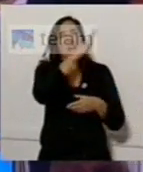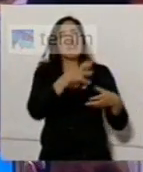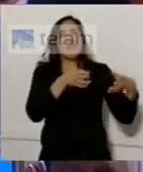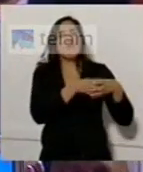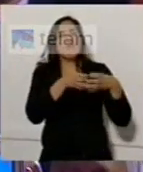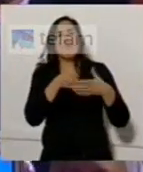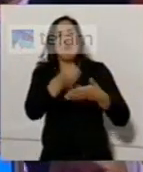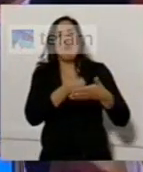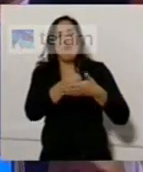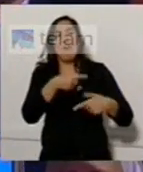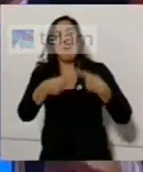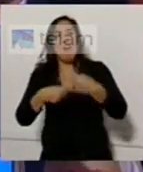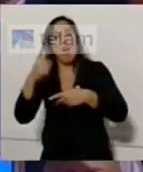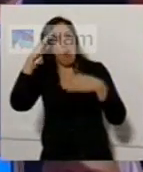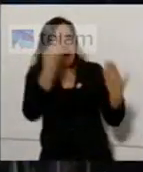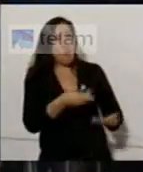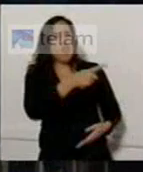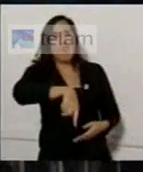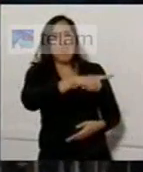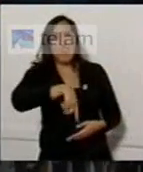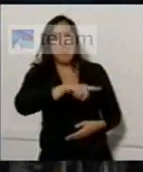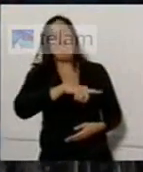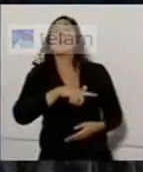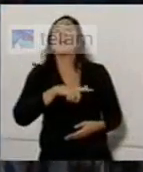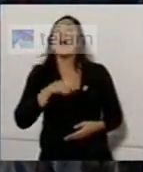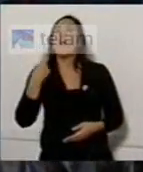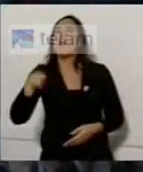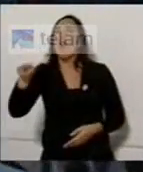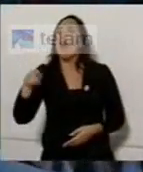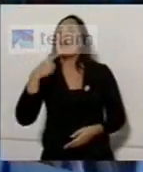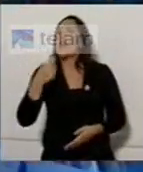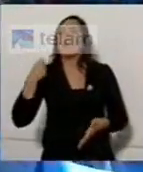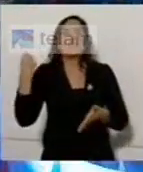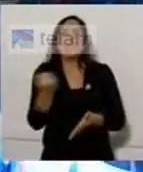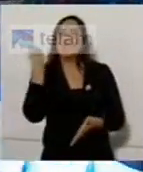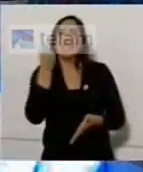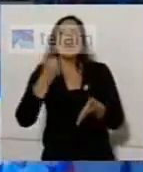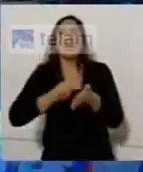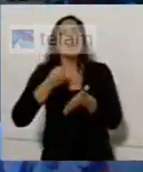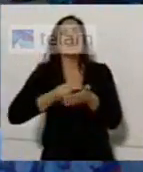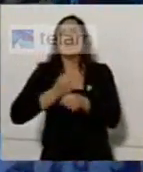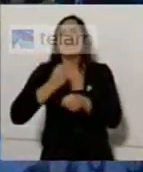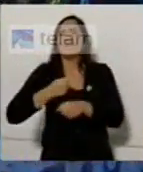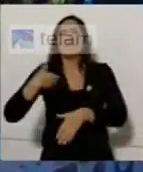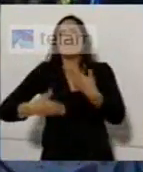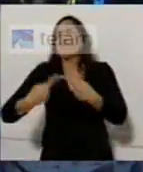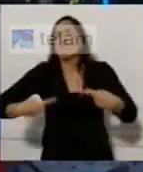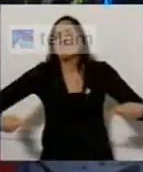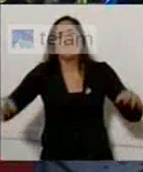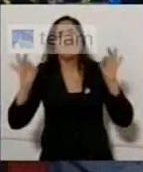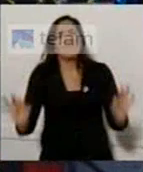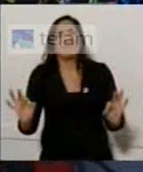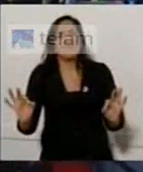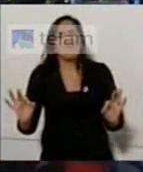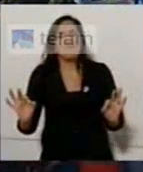En realidad, estaba diciendo que se iba a jugar y hacer todo lo que tuviera que hacer.